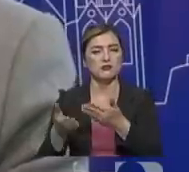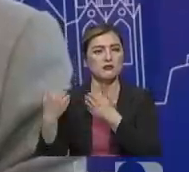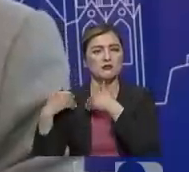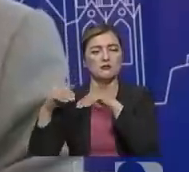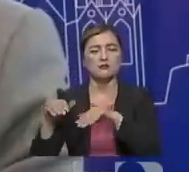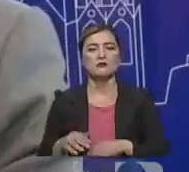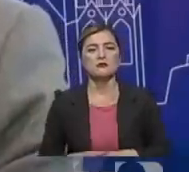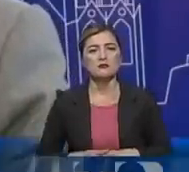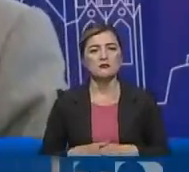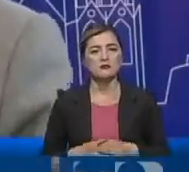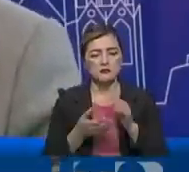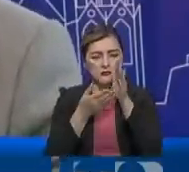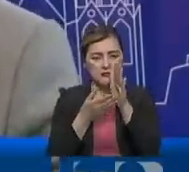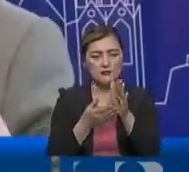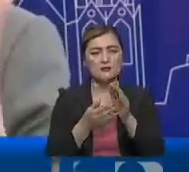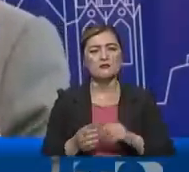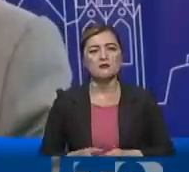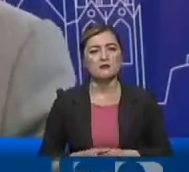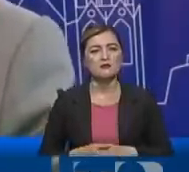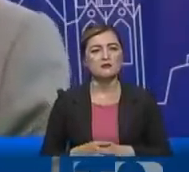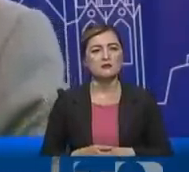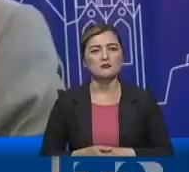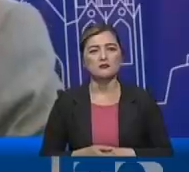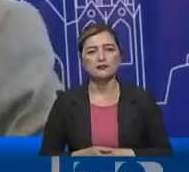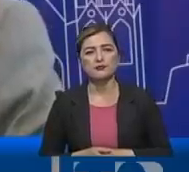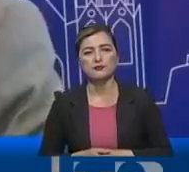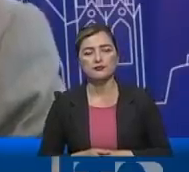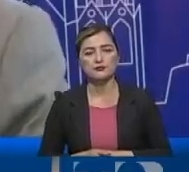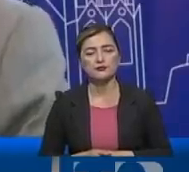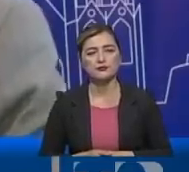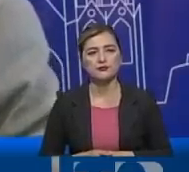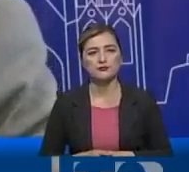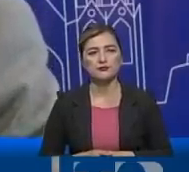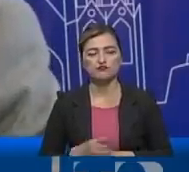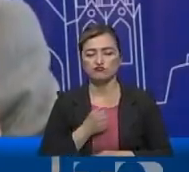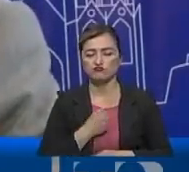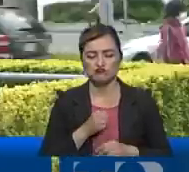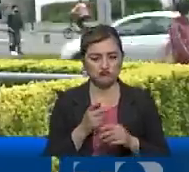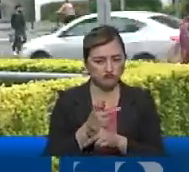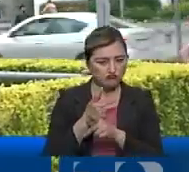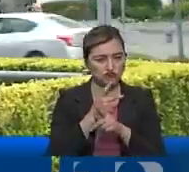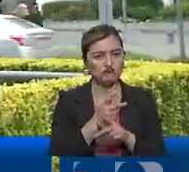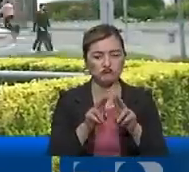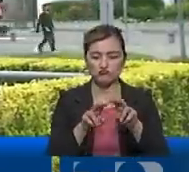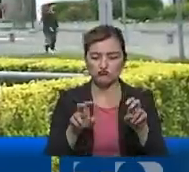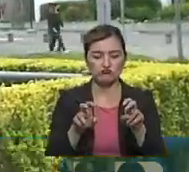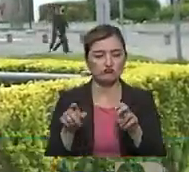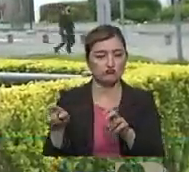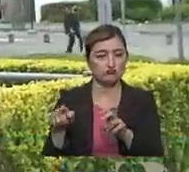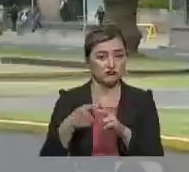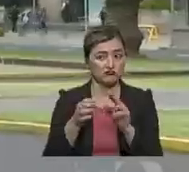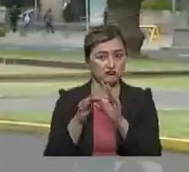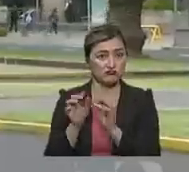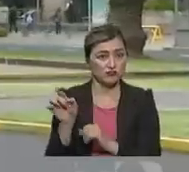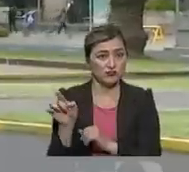es un ejemplo de cómo nosotros tenemos una alineación ecosostenible. el riego y el mantenimiento